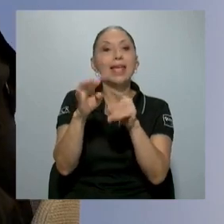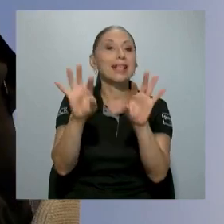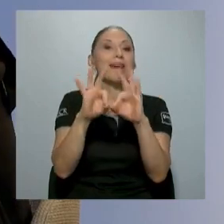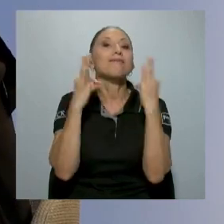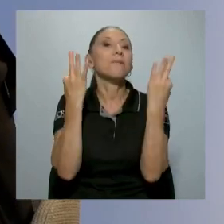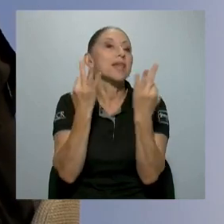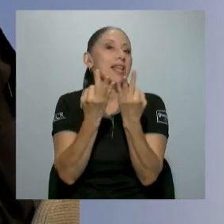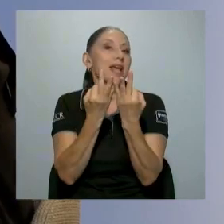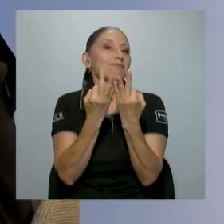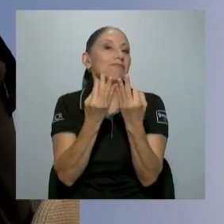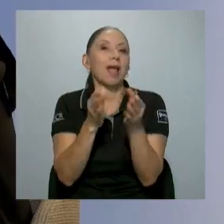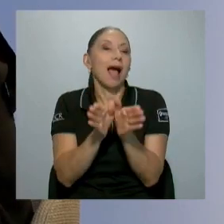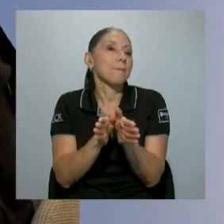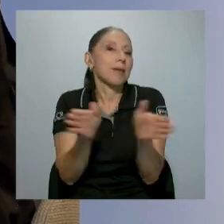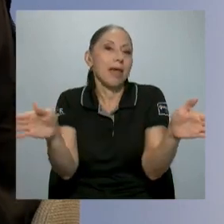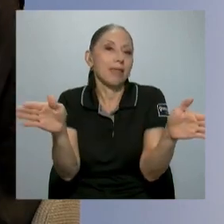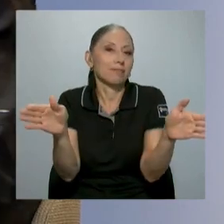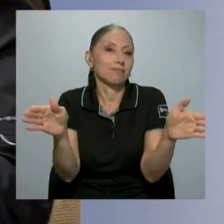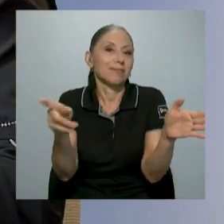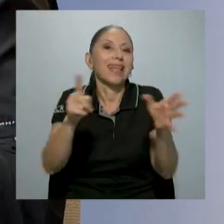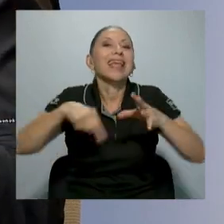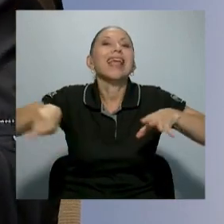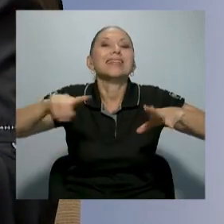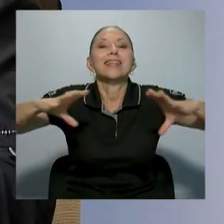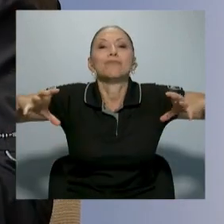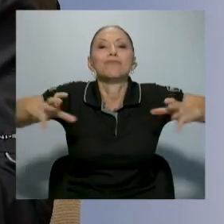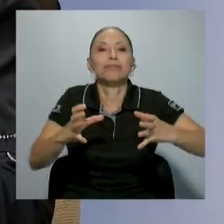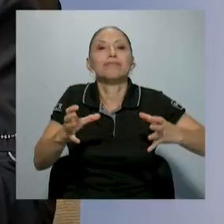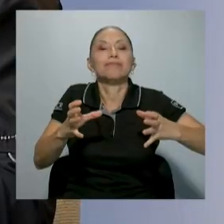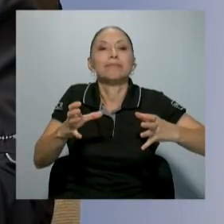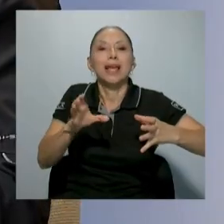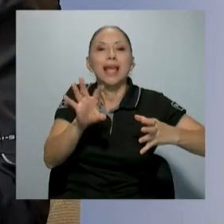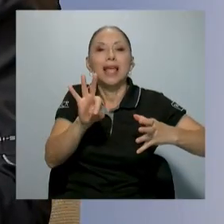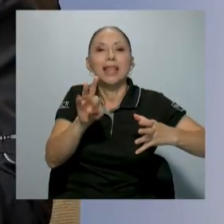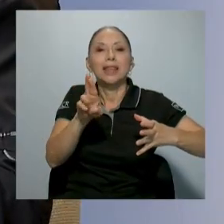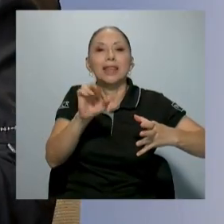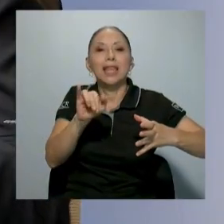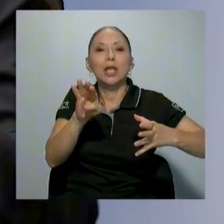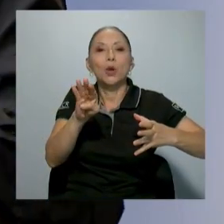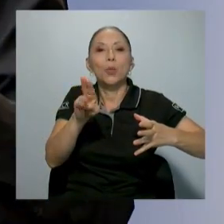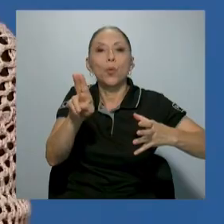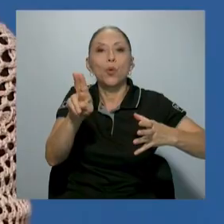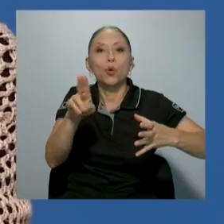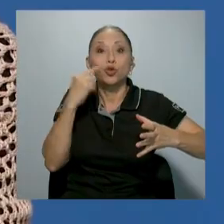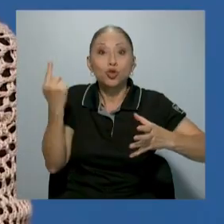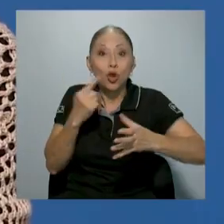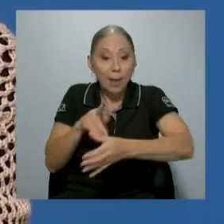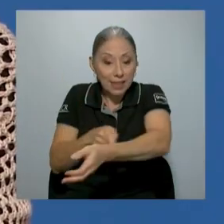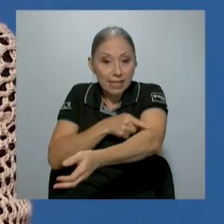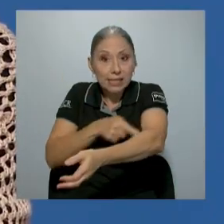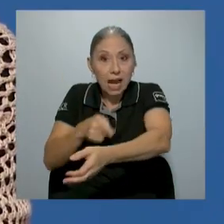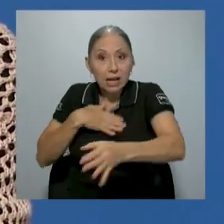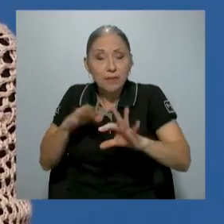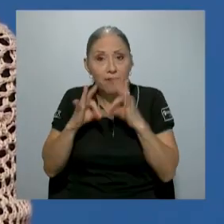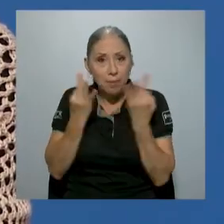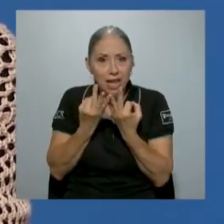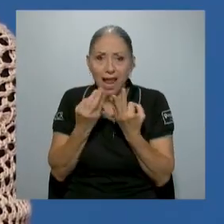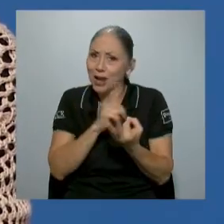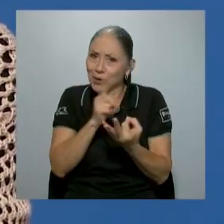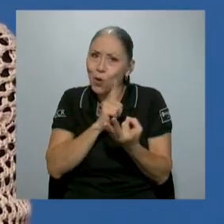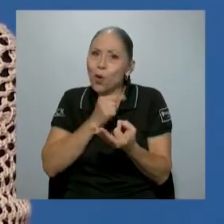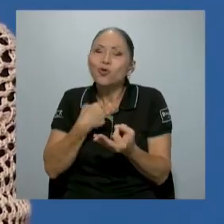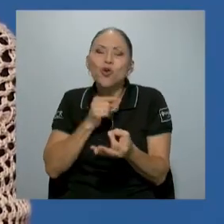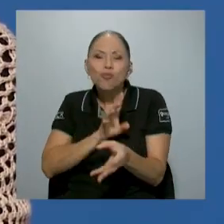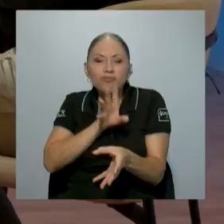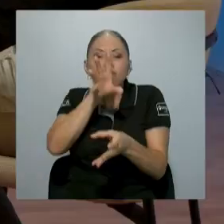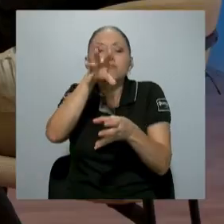de cámara, que es el tema de la tribu. Digamos, no es solo mi familia de sangre, sino cómo yo me inserto dentro de esa comunidad y qué